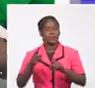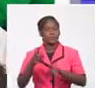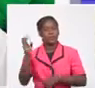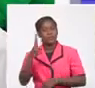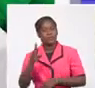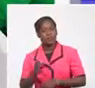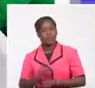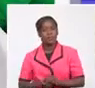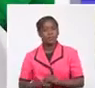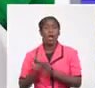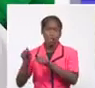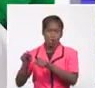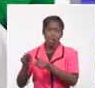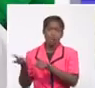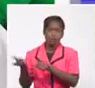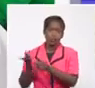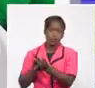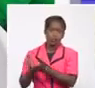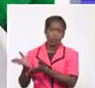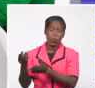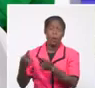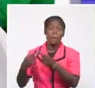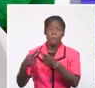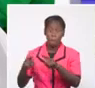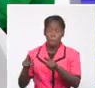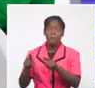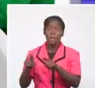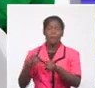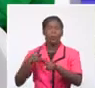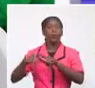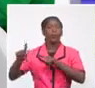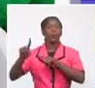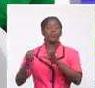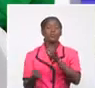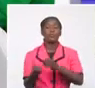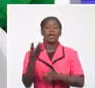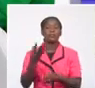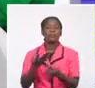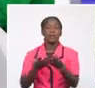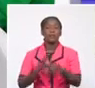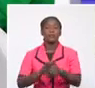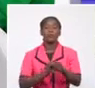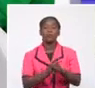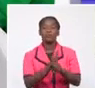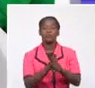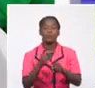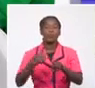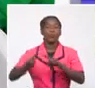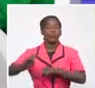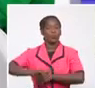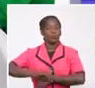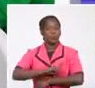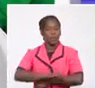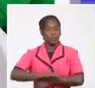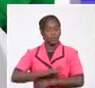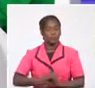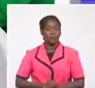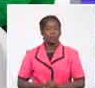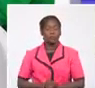digo que en los acumulados sí se mantengan estos, pero no es el comportamiento diario. De todas formas,